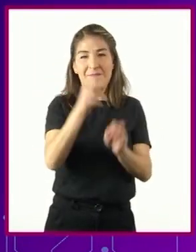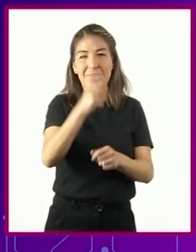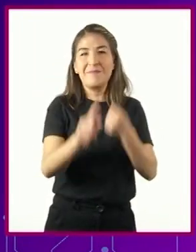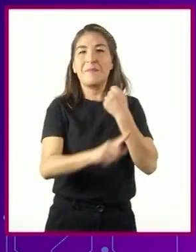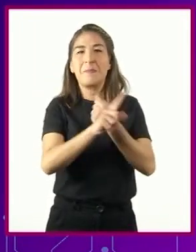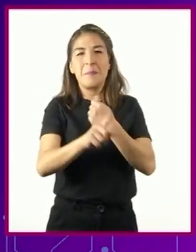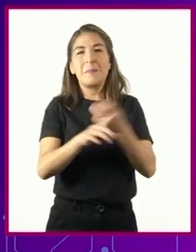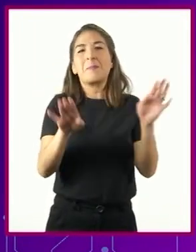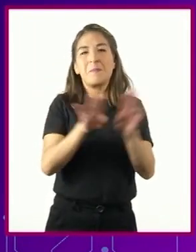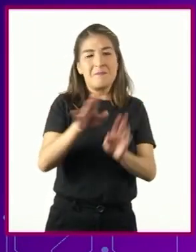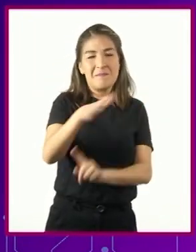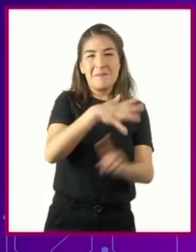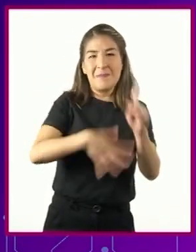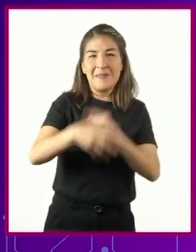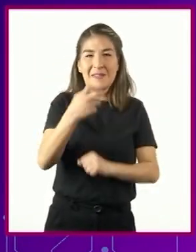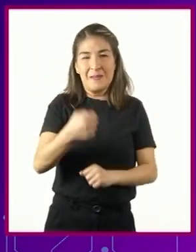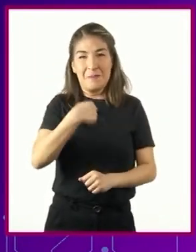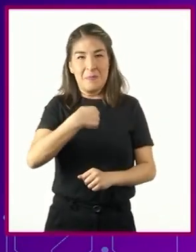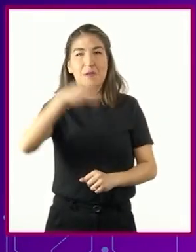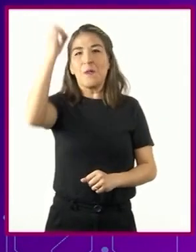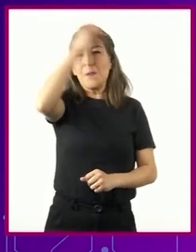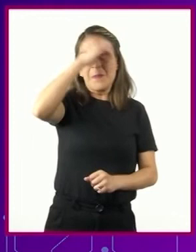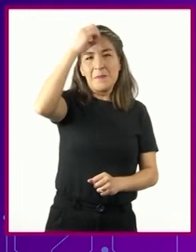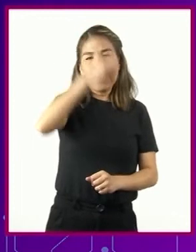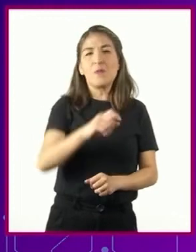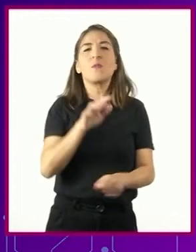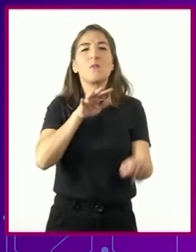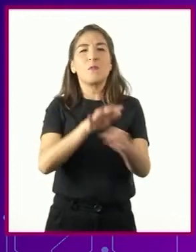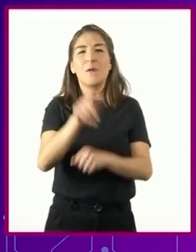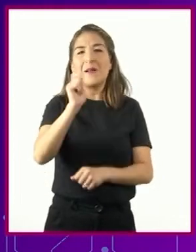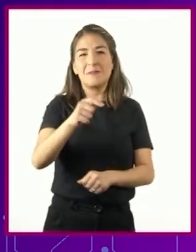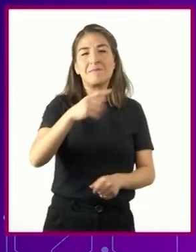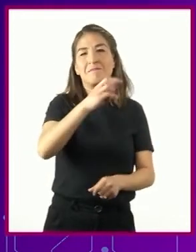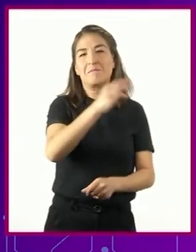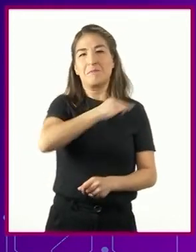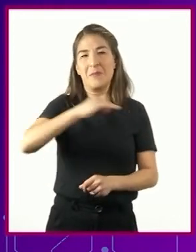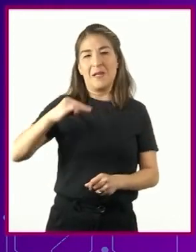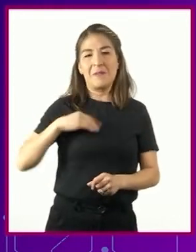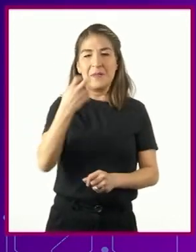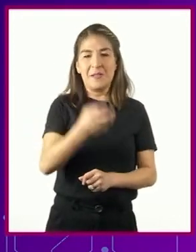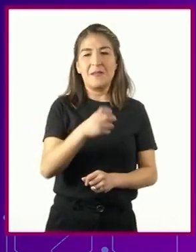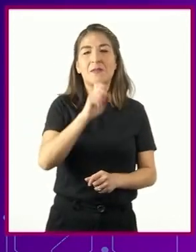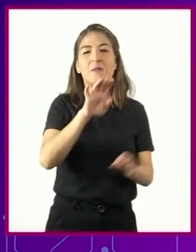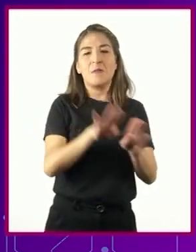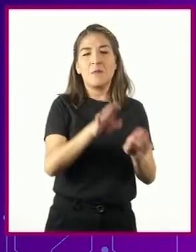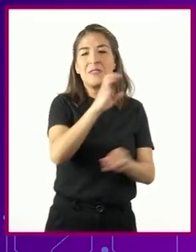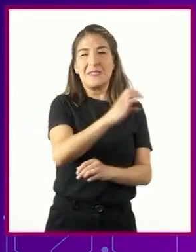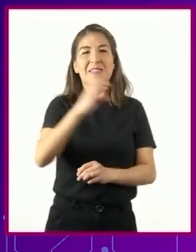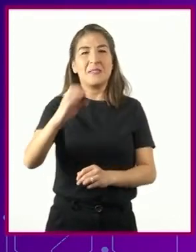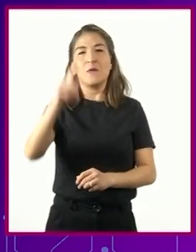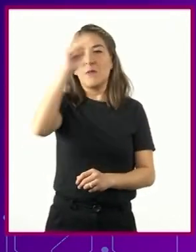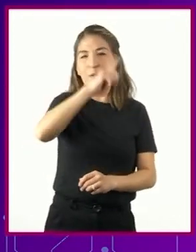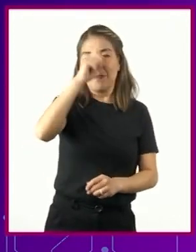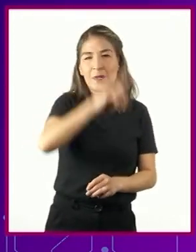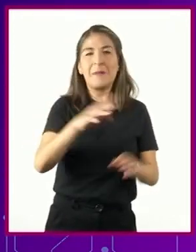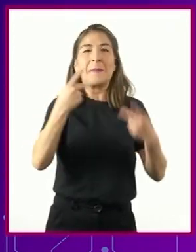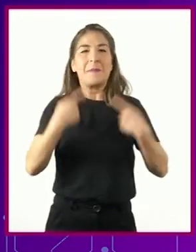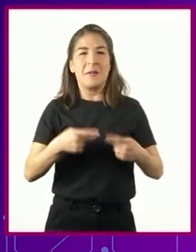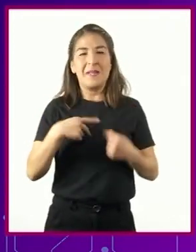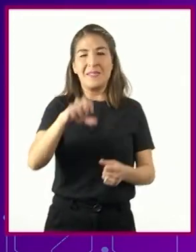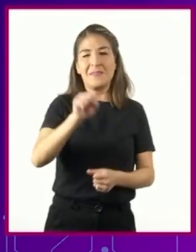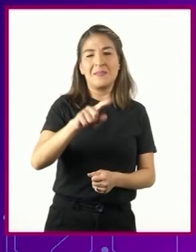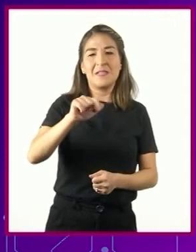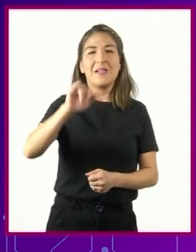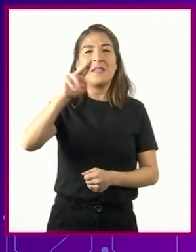de la estabilidad desde este punto de vista son tales miembros del CC, el Consejo de Comisarios, como son Stalin